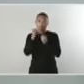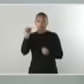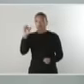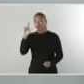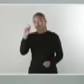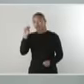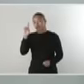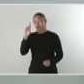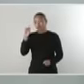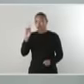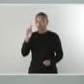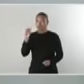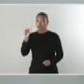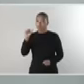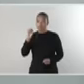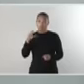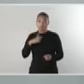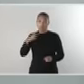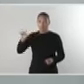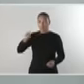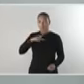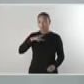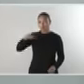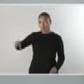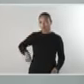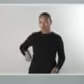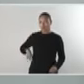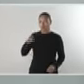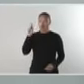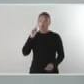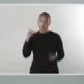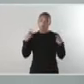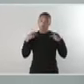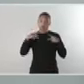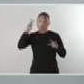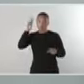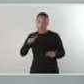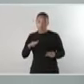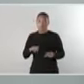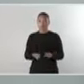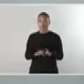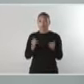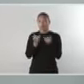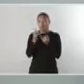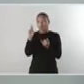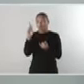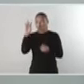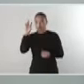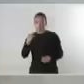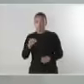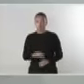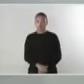si va a ser de gente honesta No como el del pri Y como Francisco Más tarde les cuento de Francisco